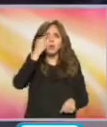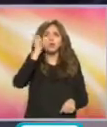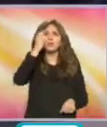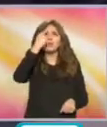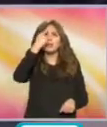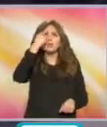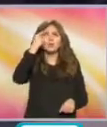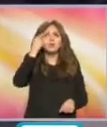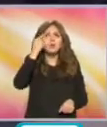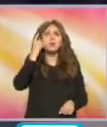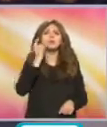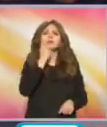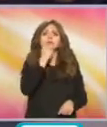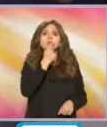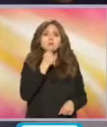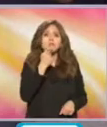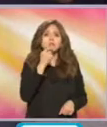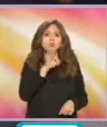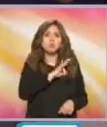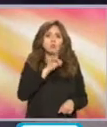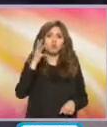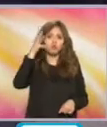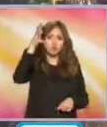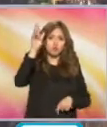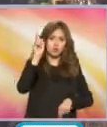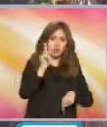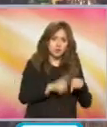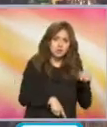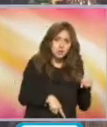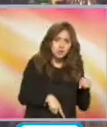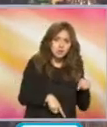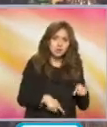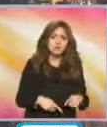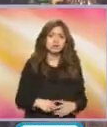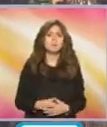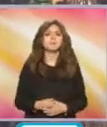labios. ¿Esto también podría retirarse en algún momento? ¿O Eh, con las zonas tan con el-